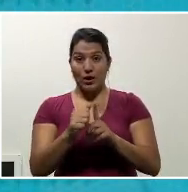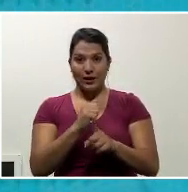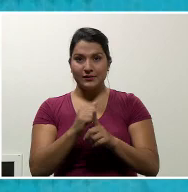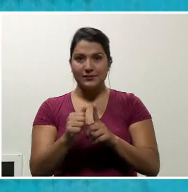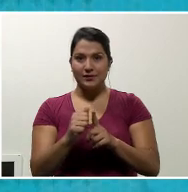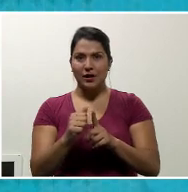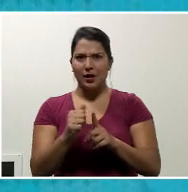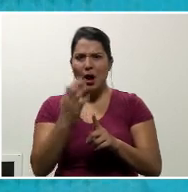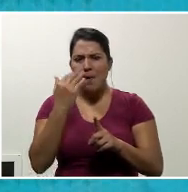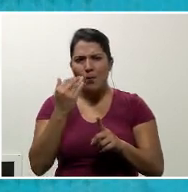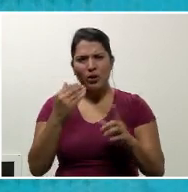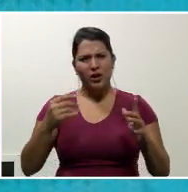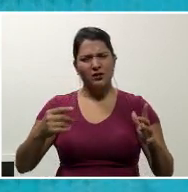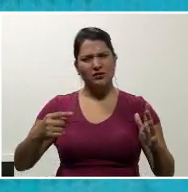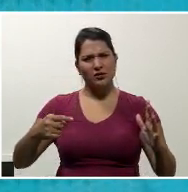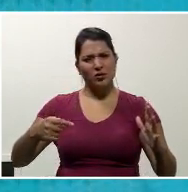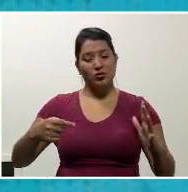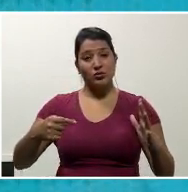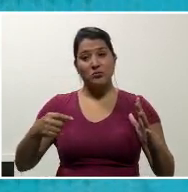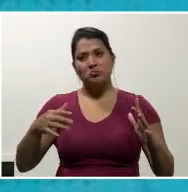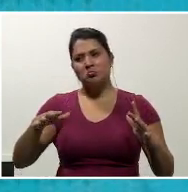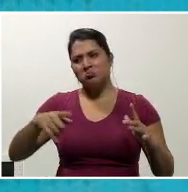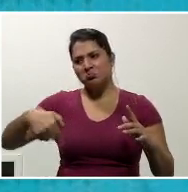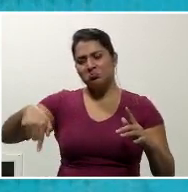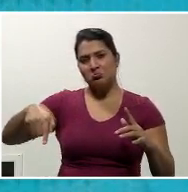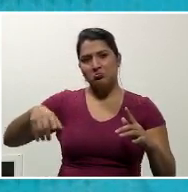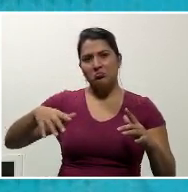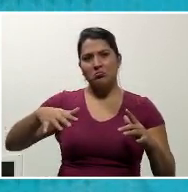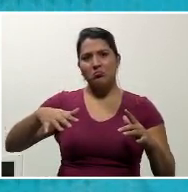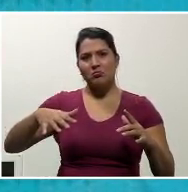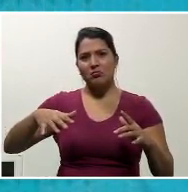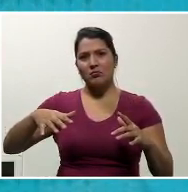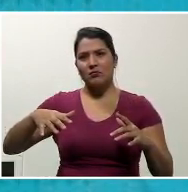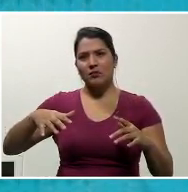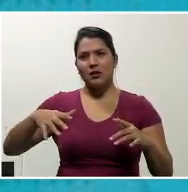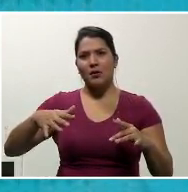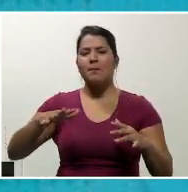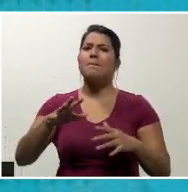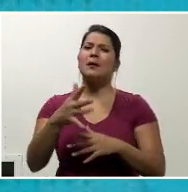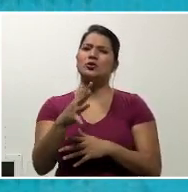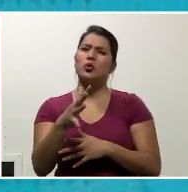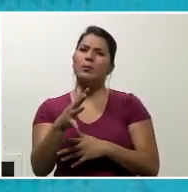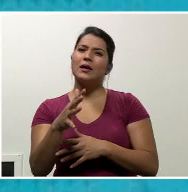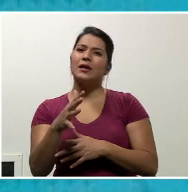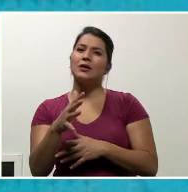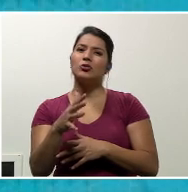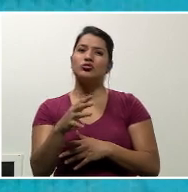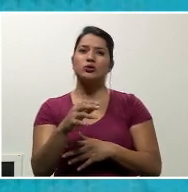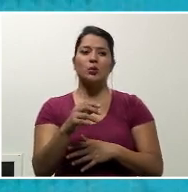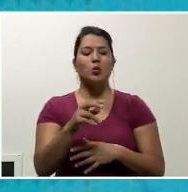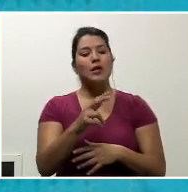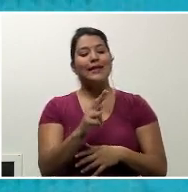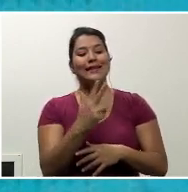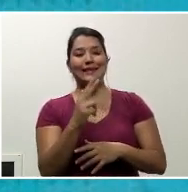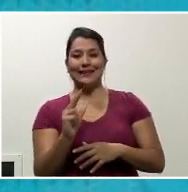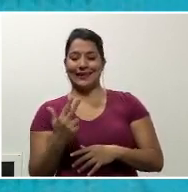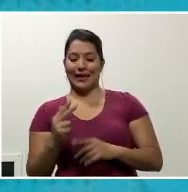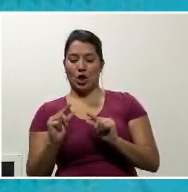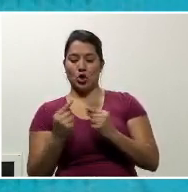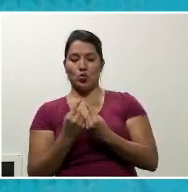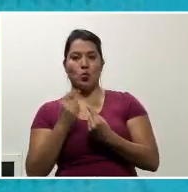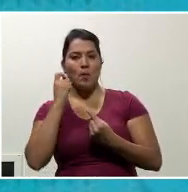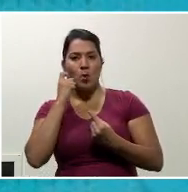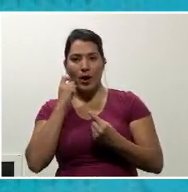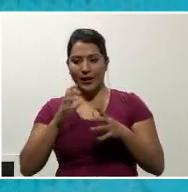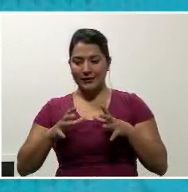un enfrentamiento de una turba de 200 personas contra 3 grupos de mujeres que estábamos reivindicando tierras. Entonces catalogamos